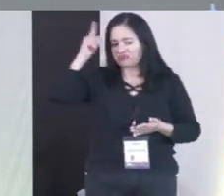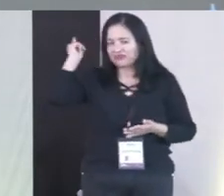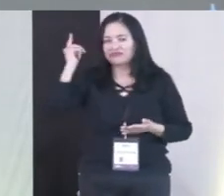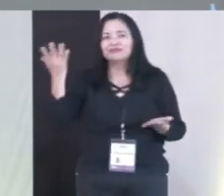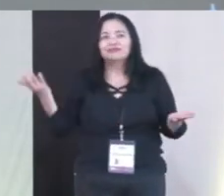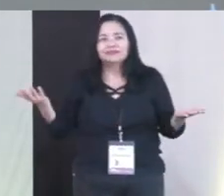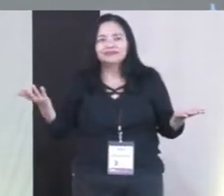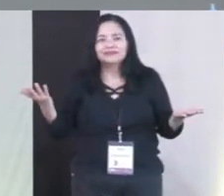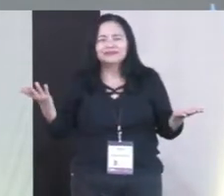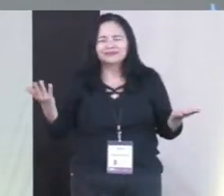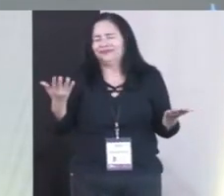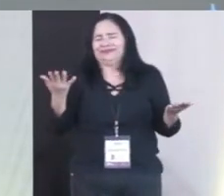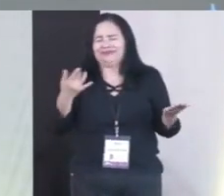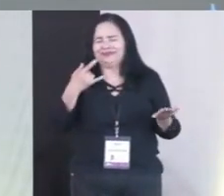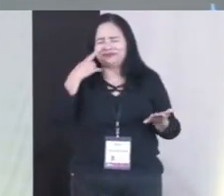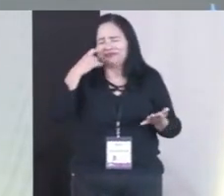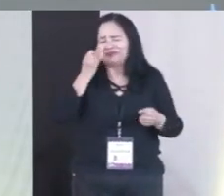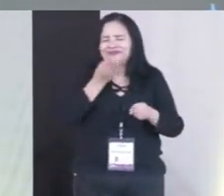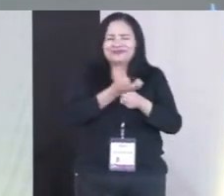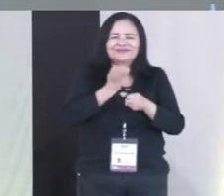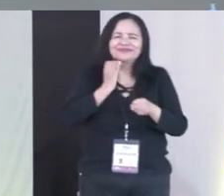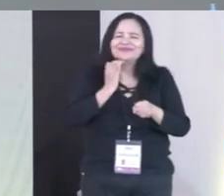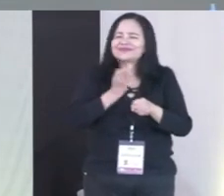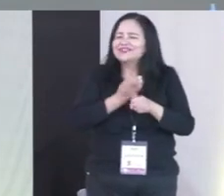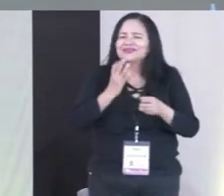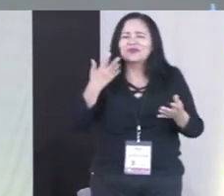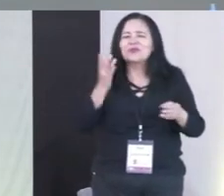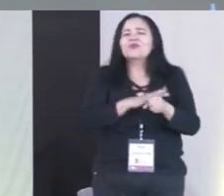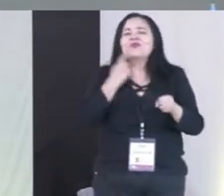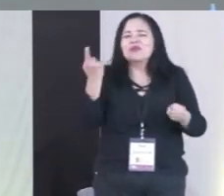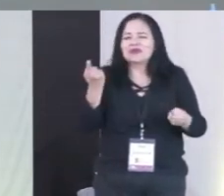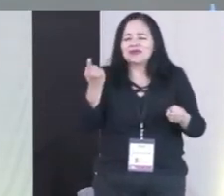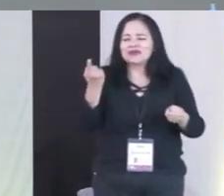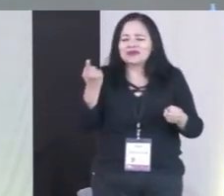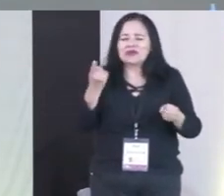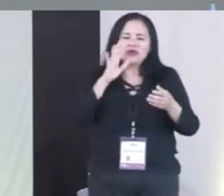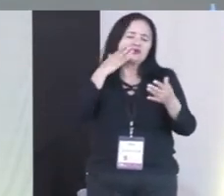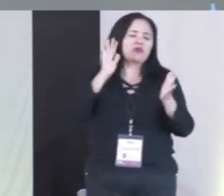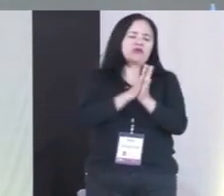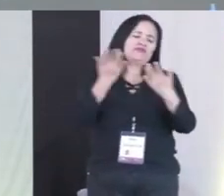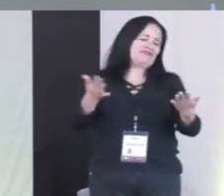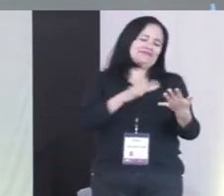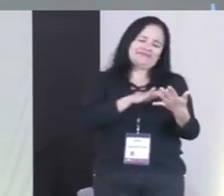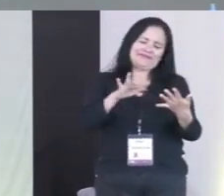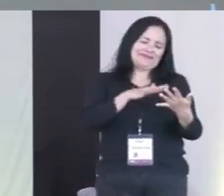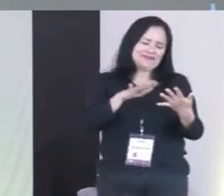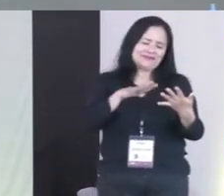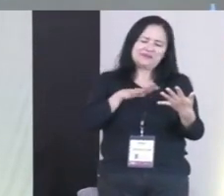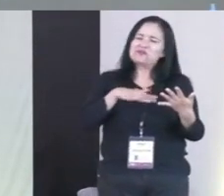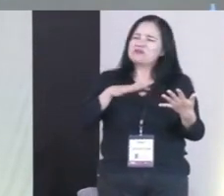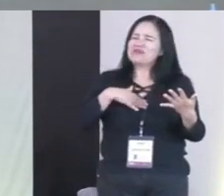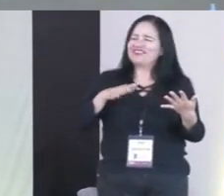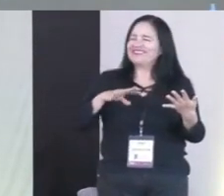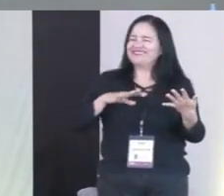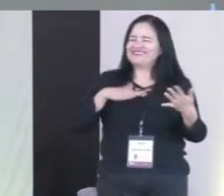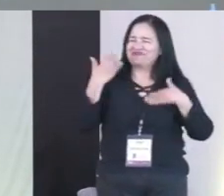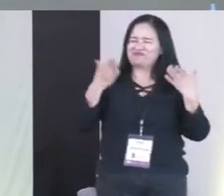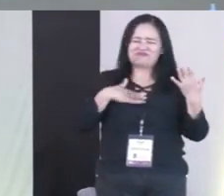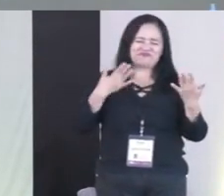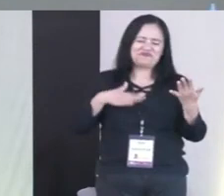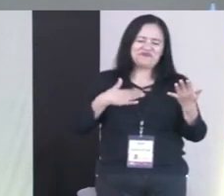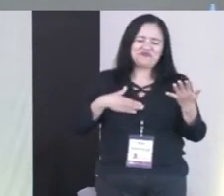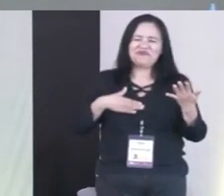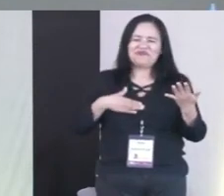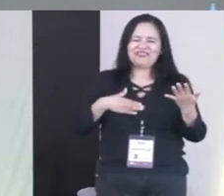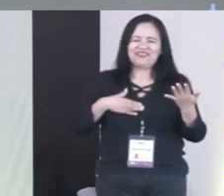Y eso es una cosa muy chistosa porque se lee muy fluidamente, es realmente muy divertida, y